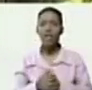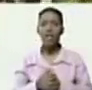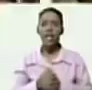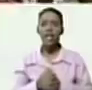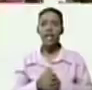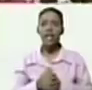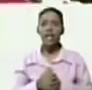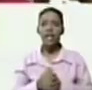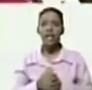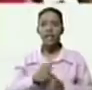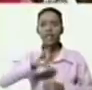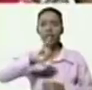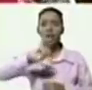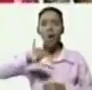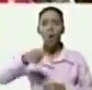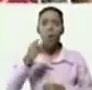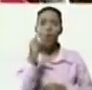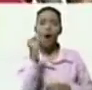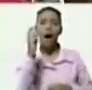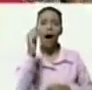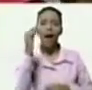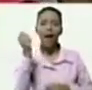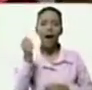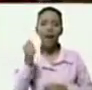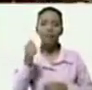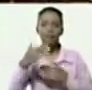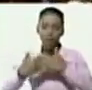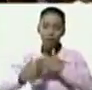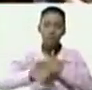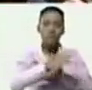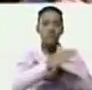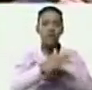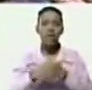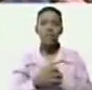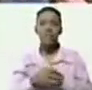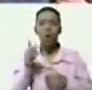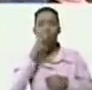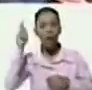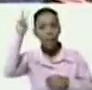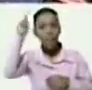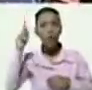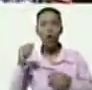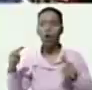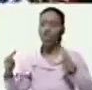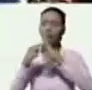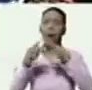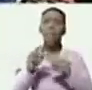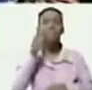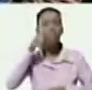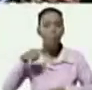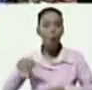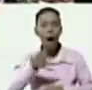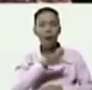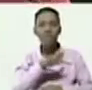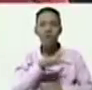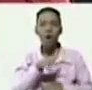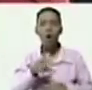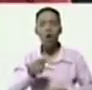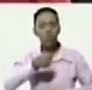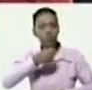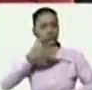Juana Ramírez la Avanzadora, de Guaycaipuro. Se encontrarán con un pueblo digno, libre,